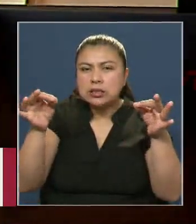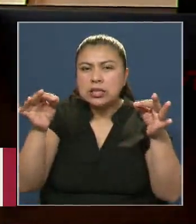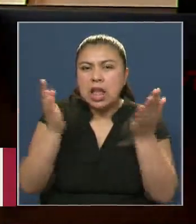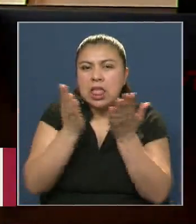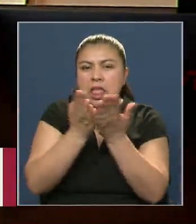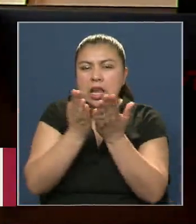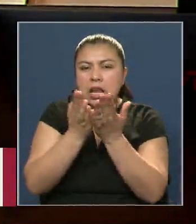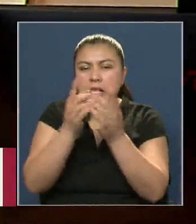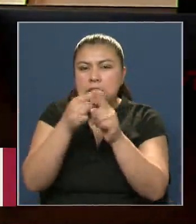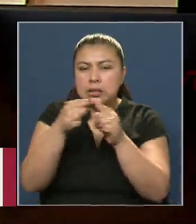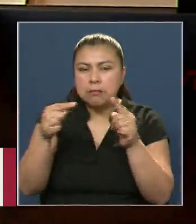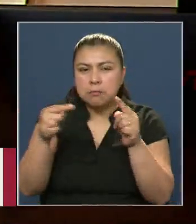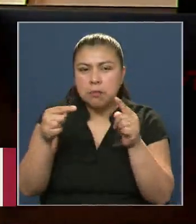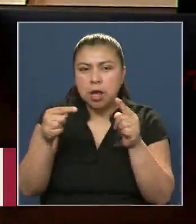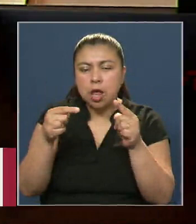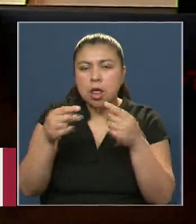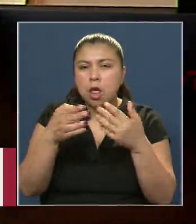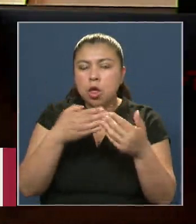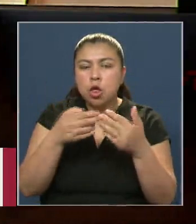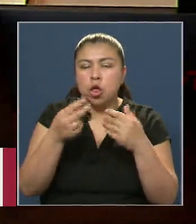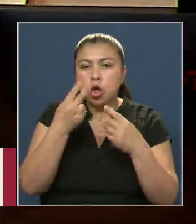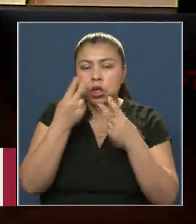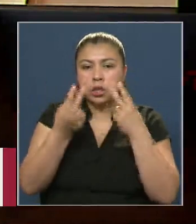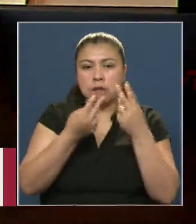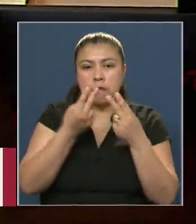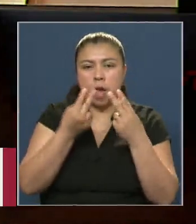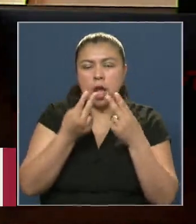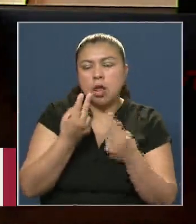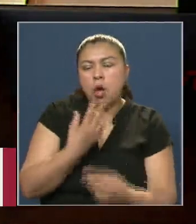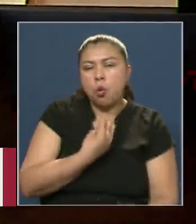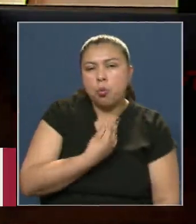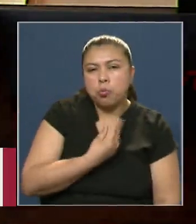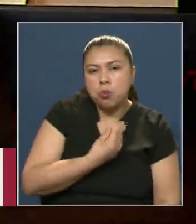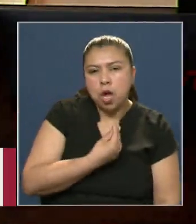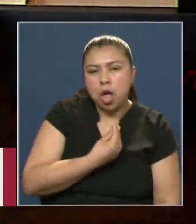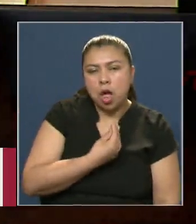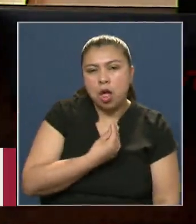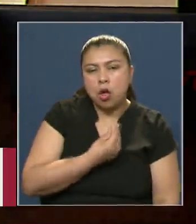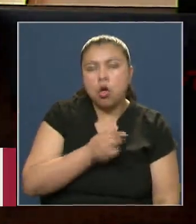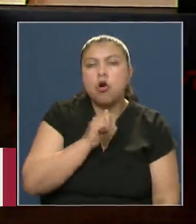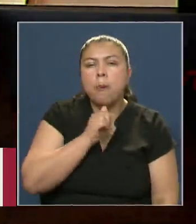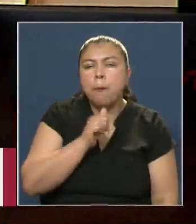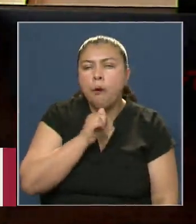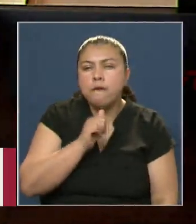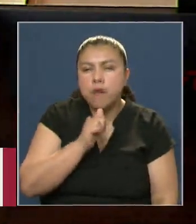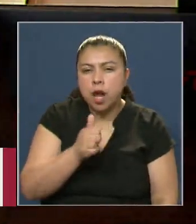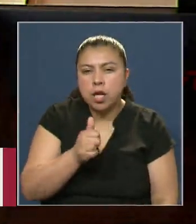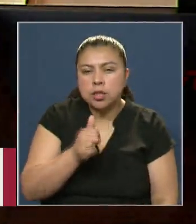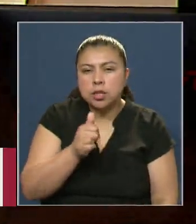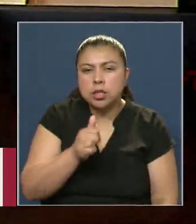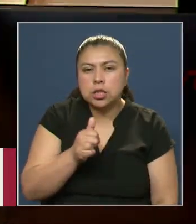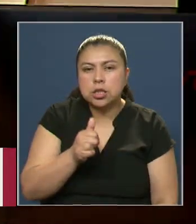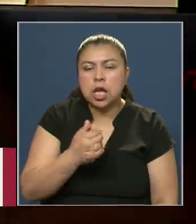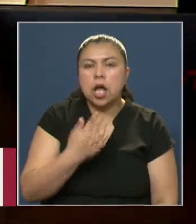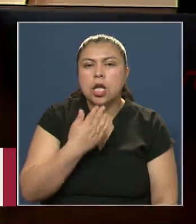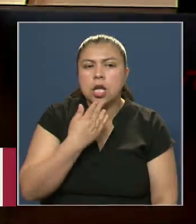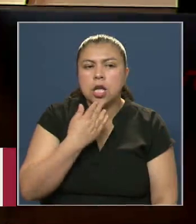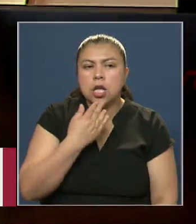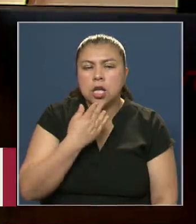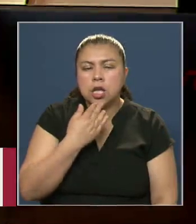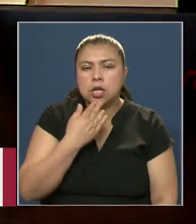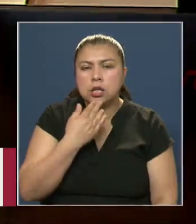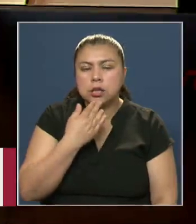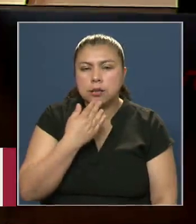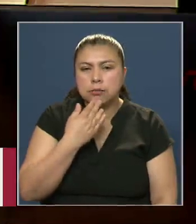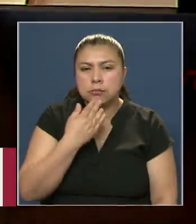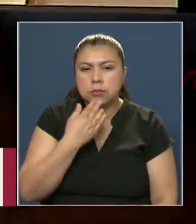media, donde reflejaba un gran temor, la pobreza. Y también de costado una